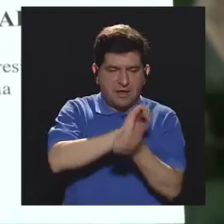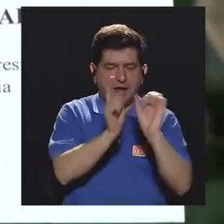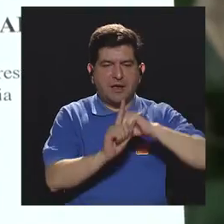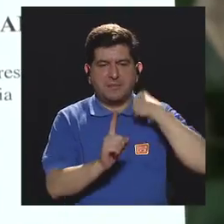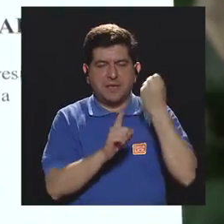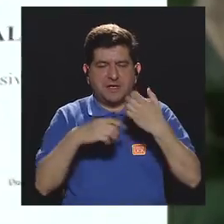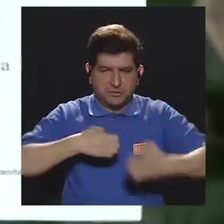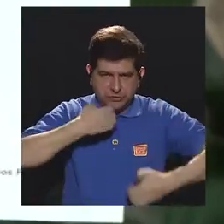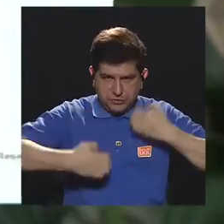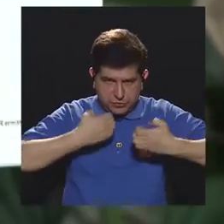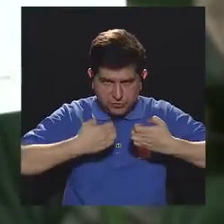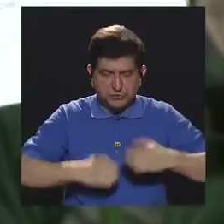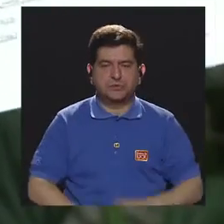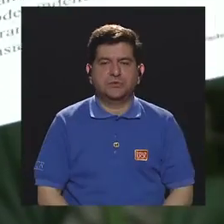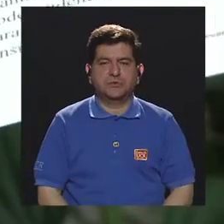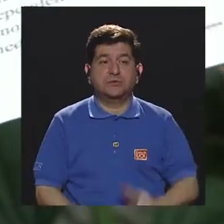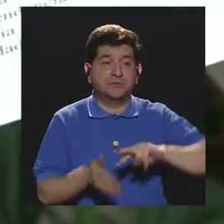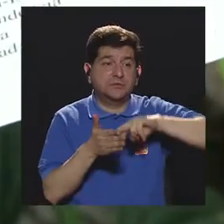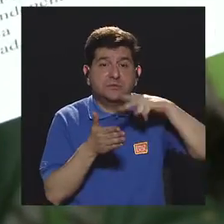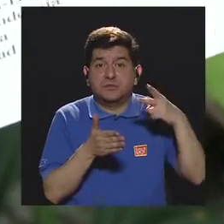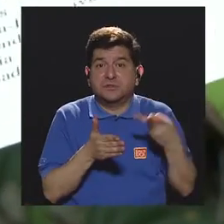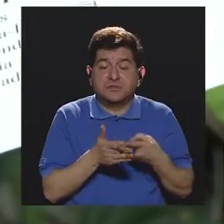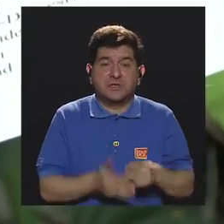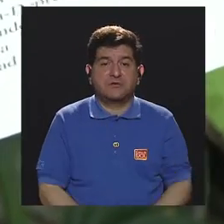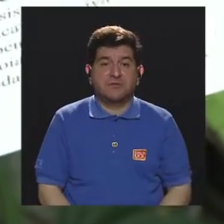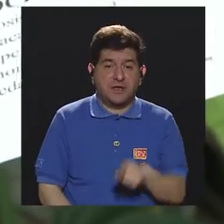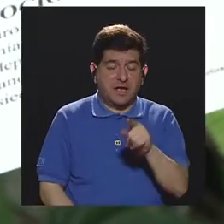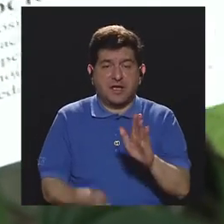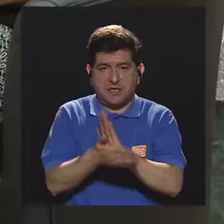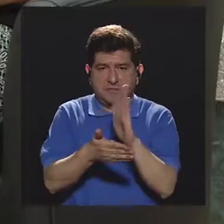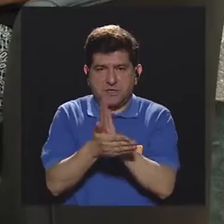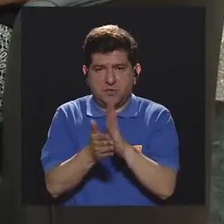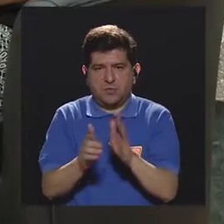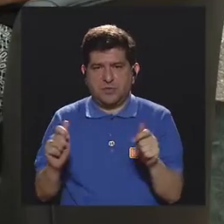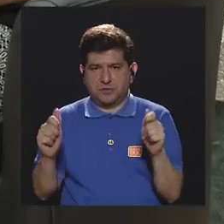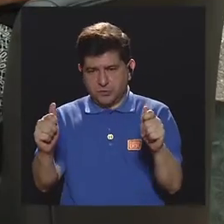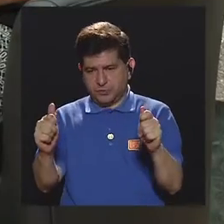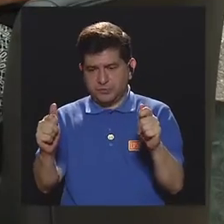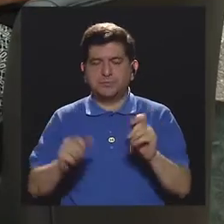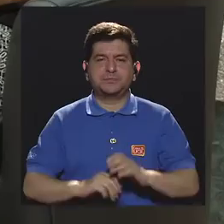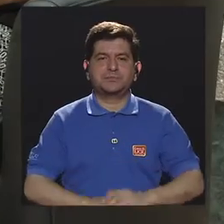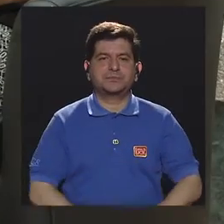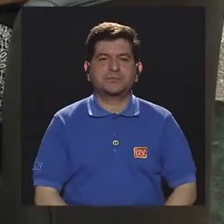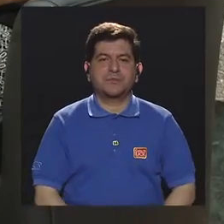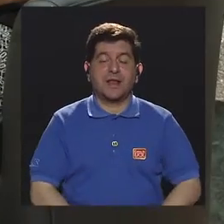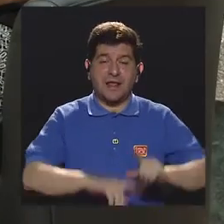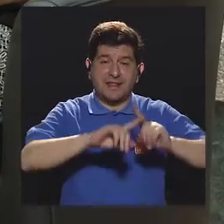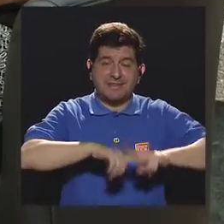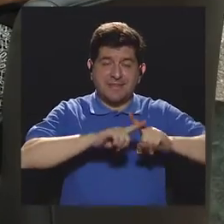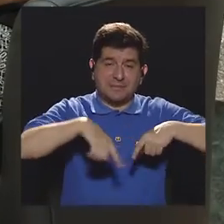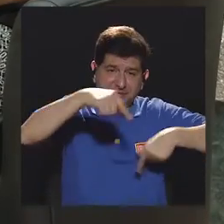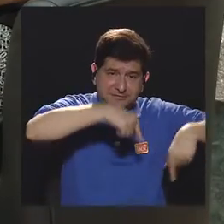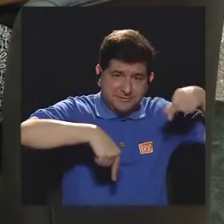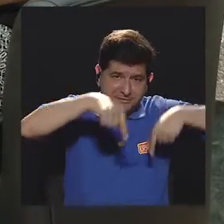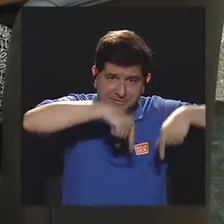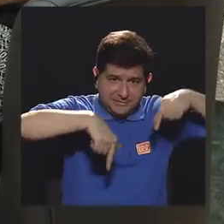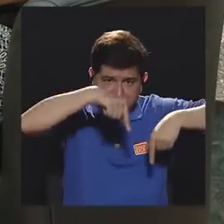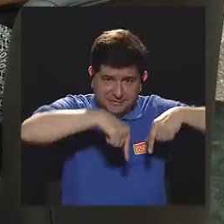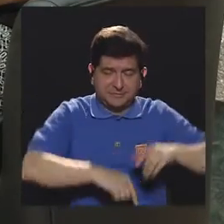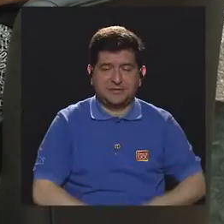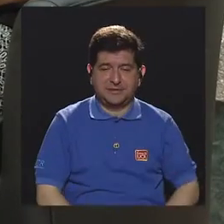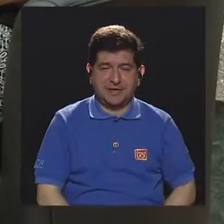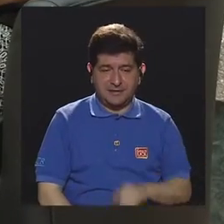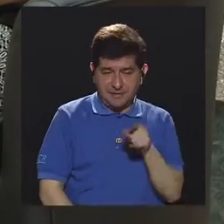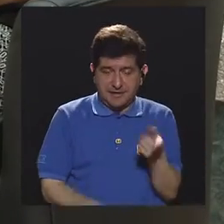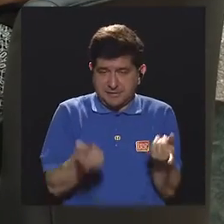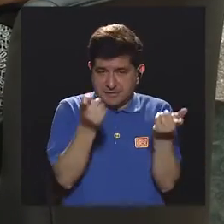el estado de ánimo, que viene siendo como esta otra hojita que traigo aquí, la dependencia química, esta